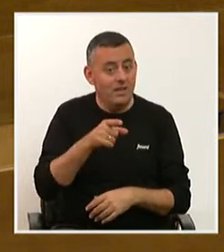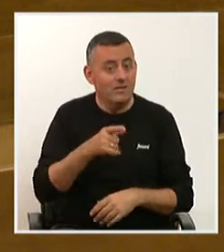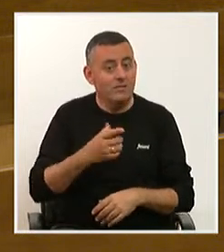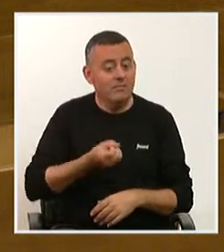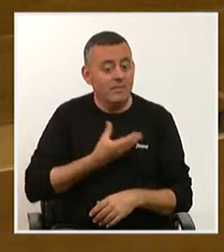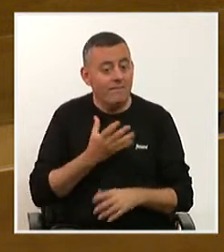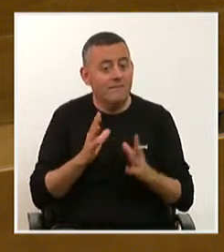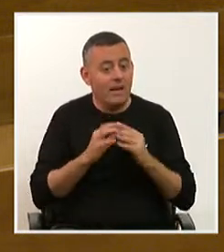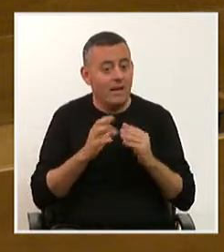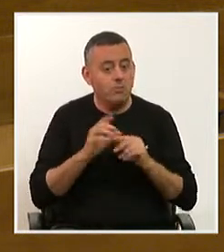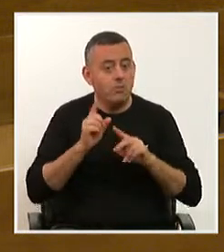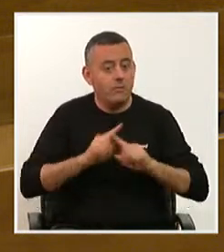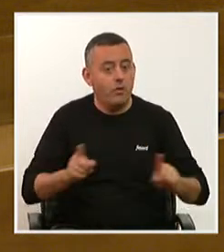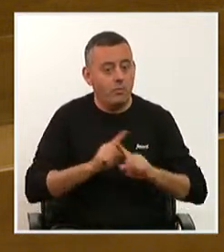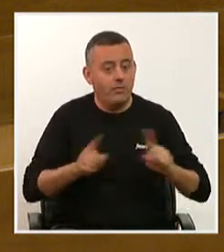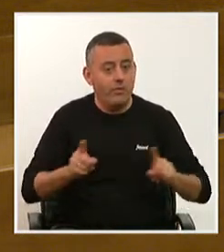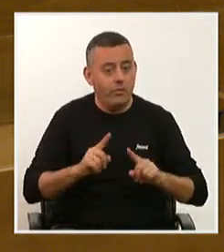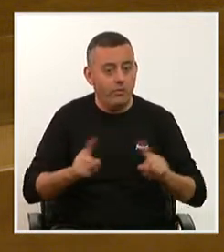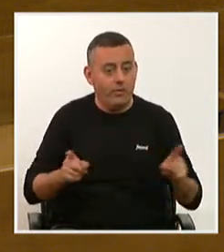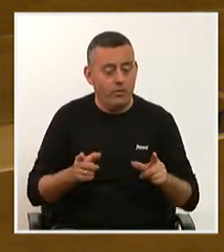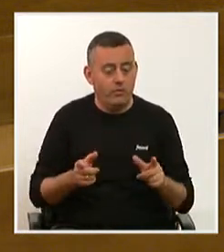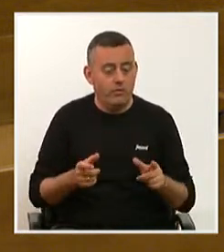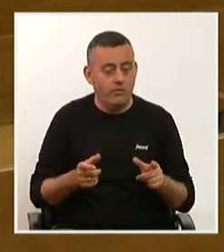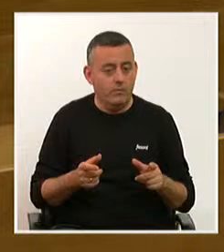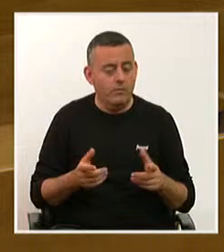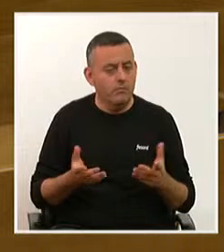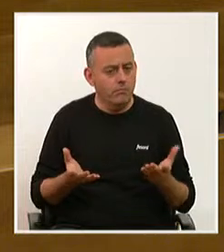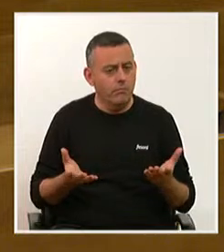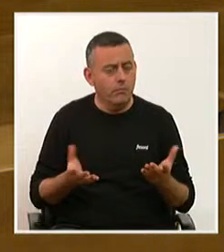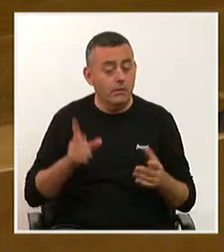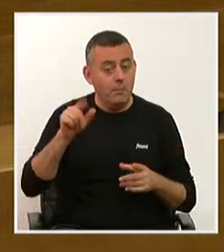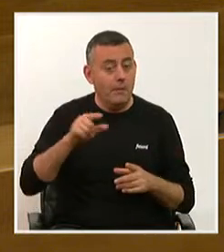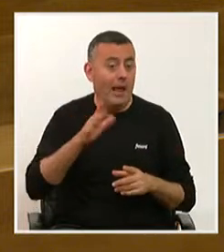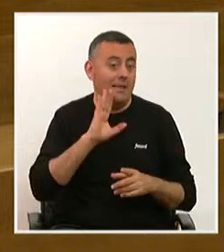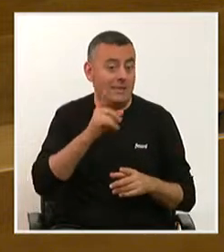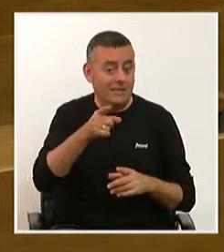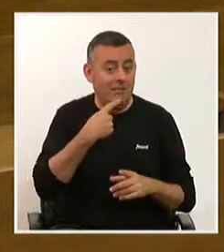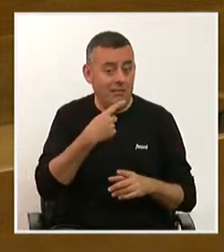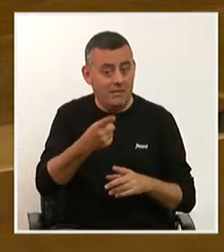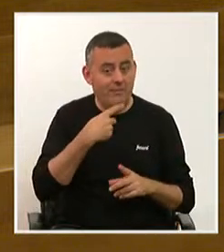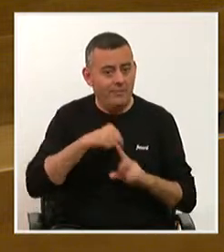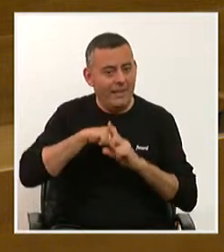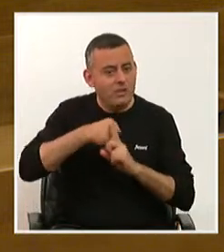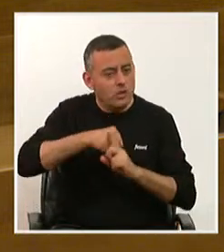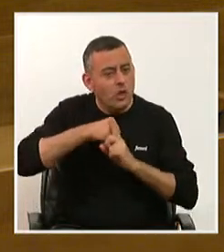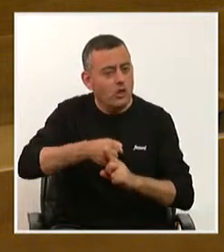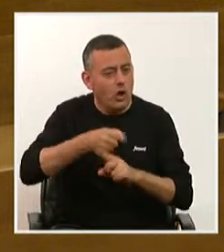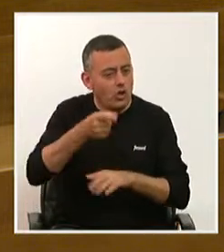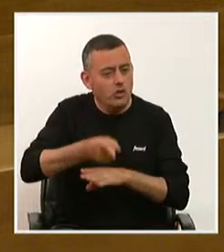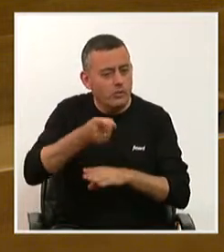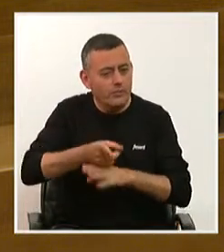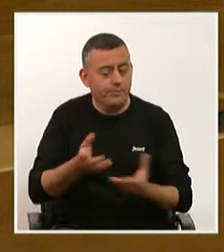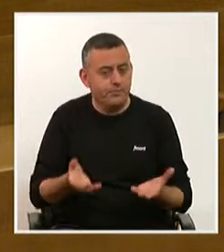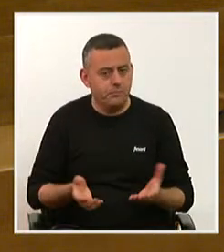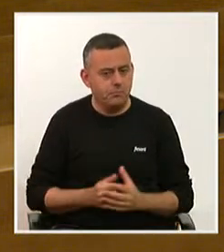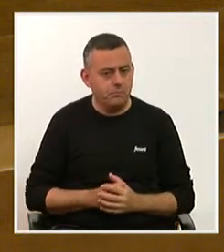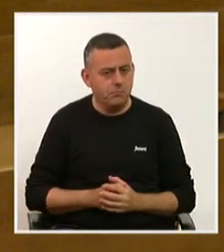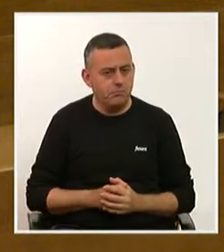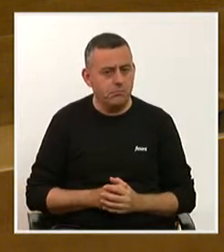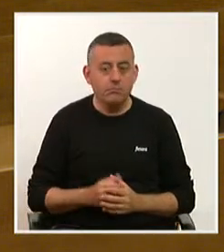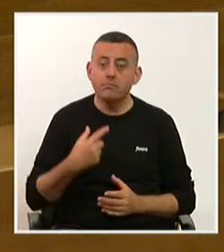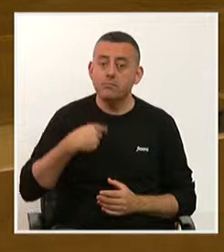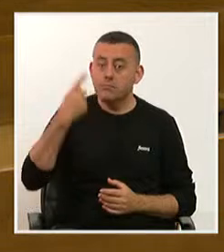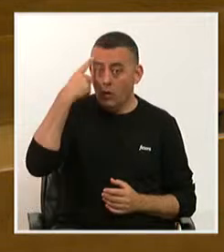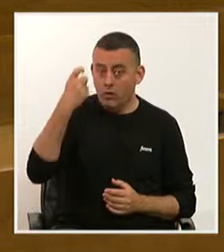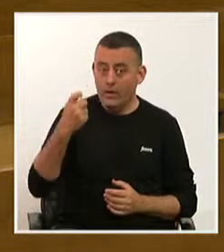y sobre de extorsionar en fin miren yo cre que han Dear